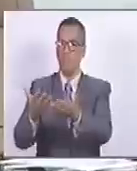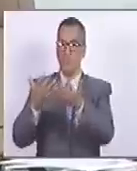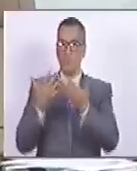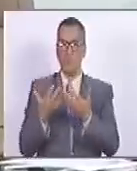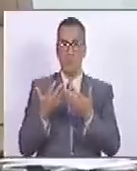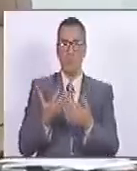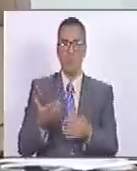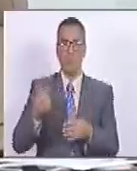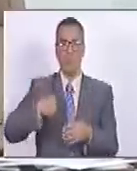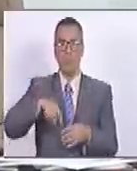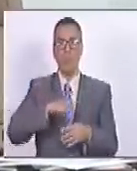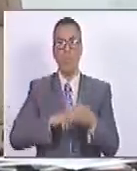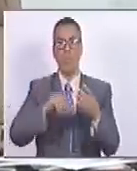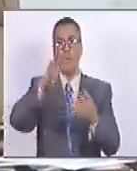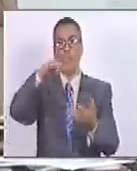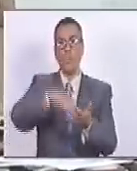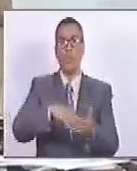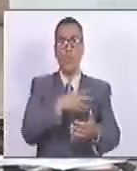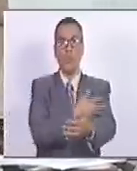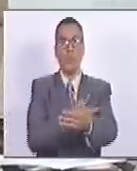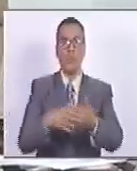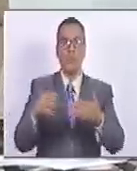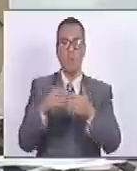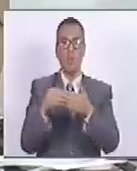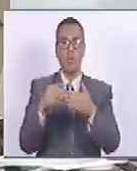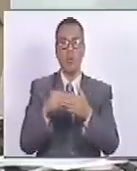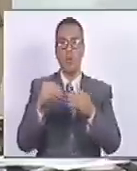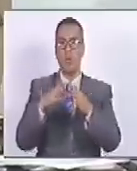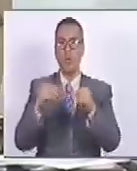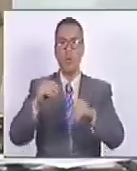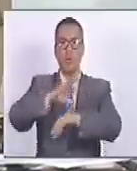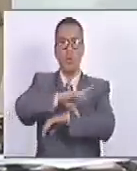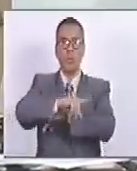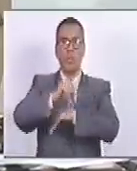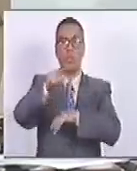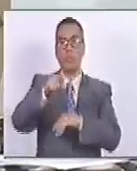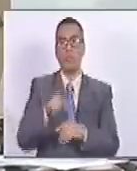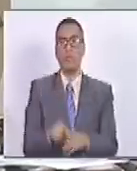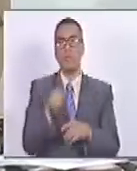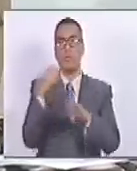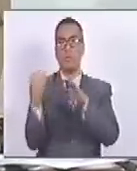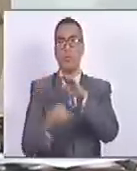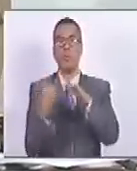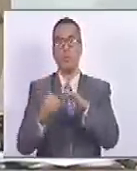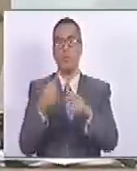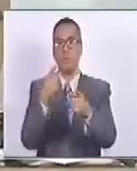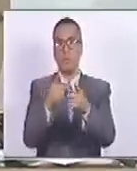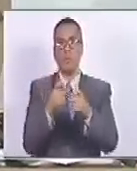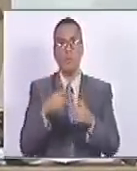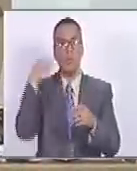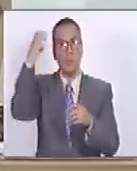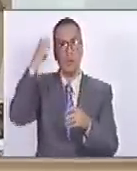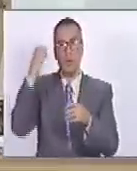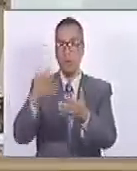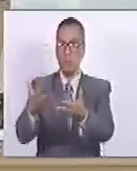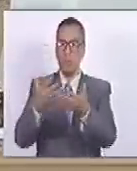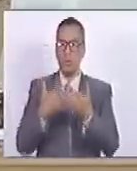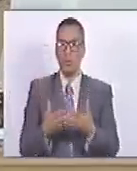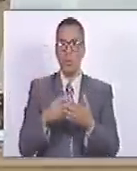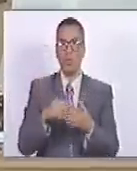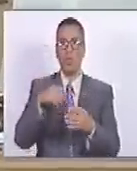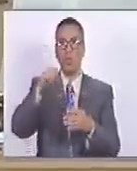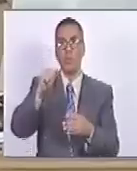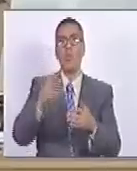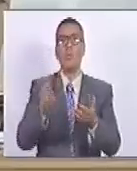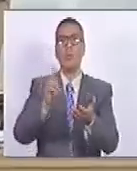Devuélvanos los 4 mil millones de dólares que nos robaron y que están en instituciones financieras europeas. Devuélvanlos, maulas,